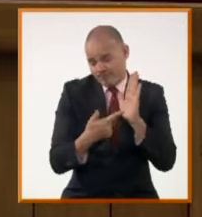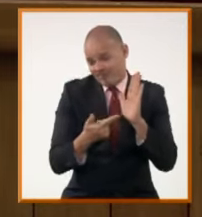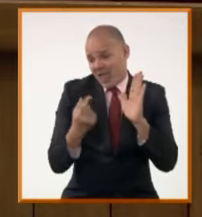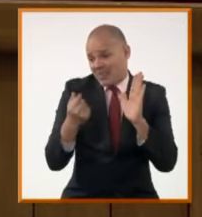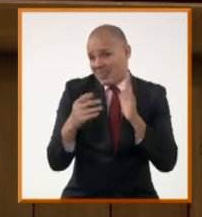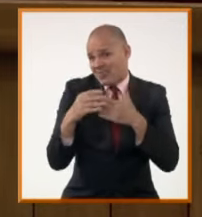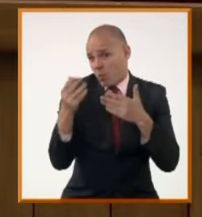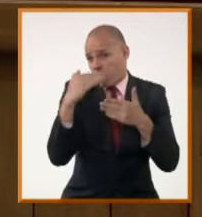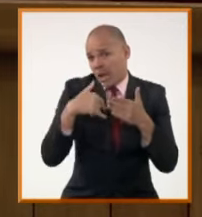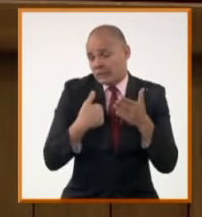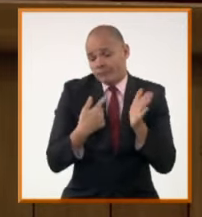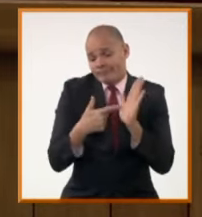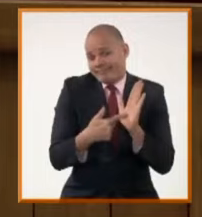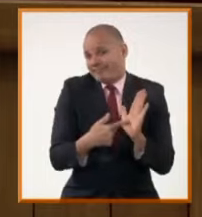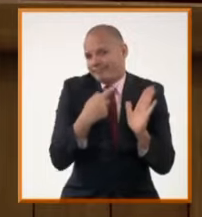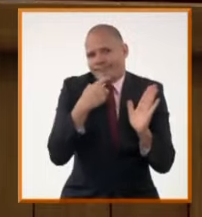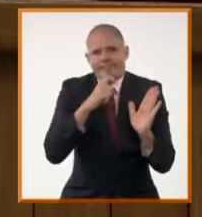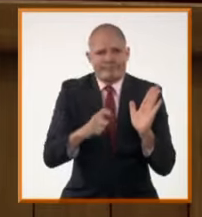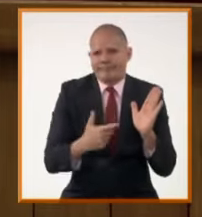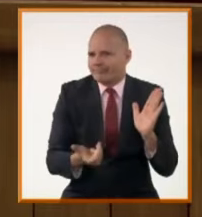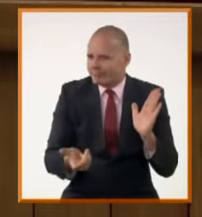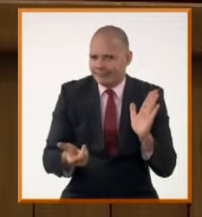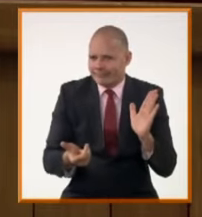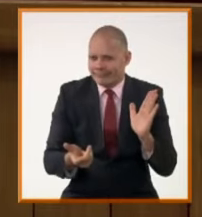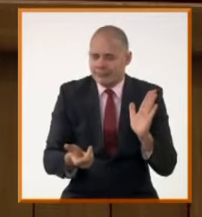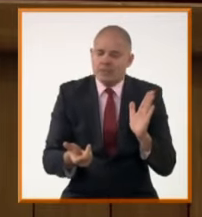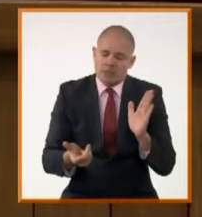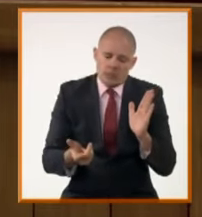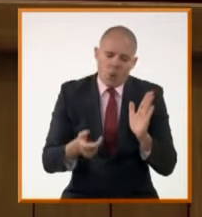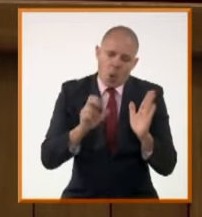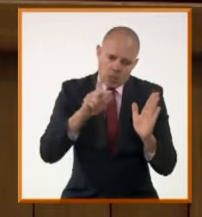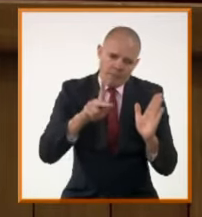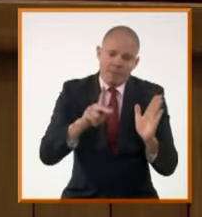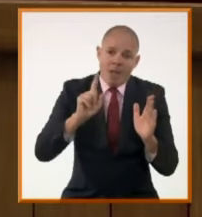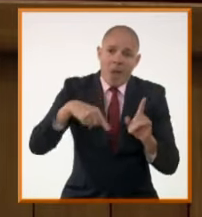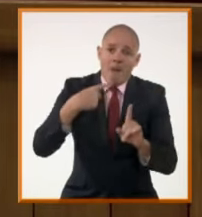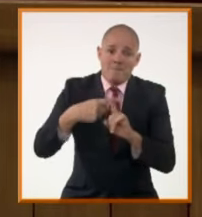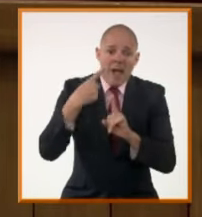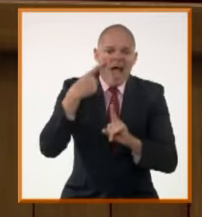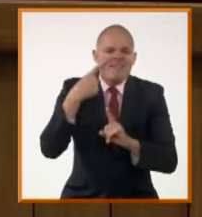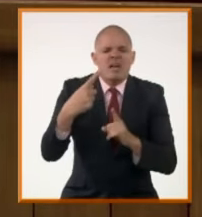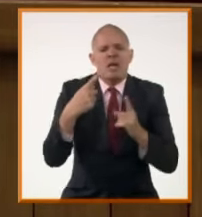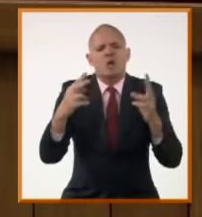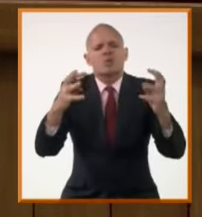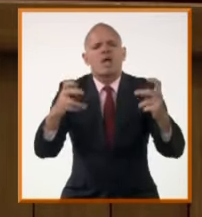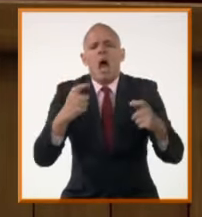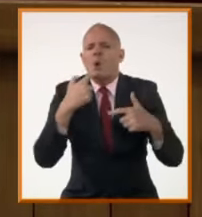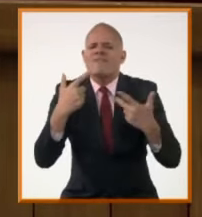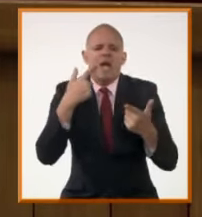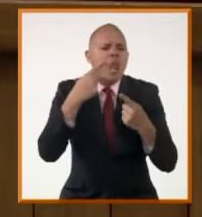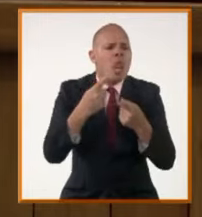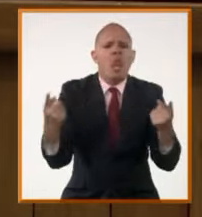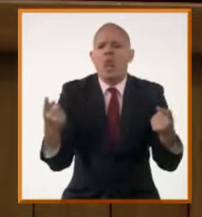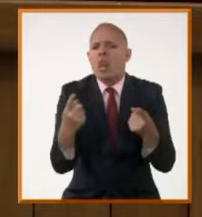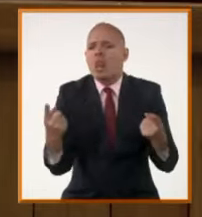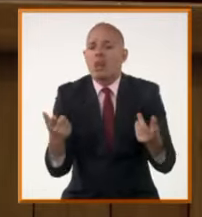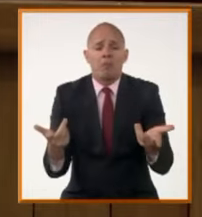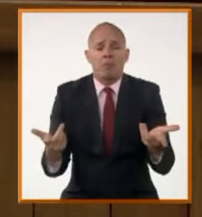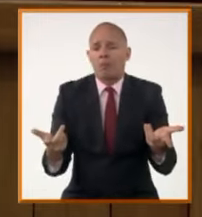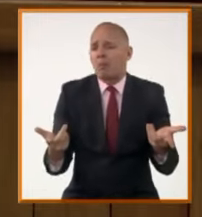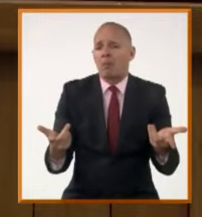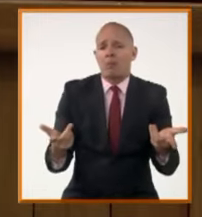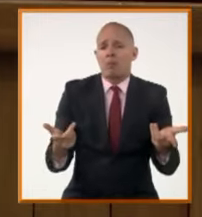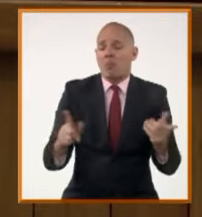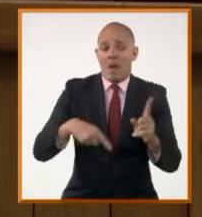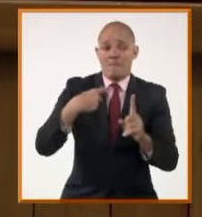no se ha logrado realmente el impacto y el resultado, y en muchas de ellas ha faltado un poco más de prioridad para su